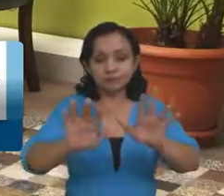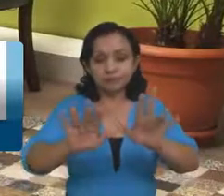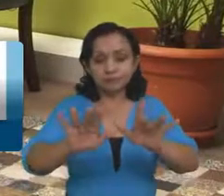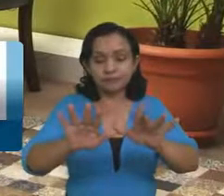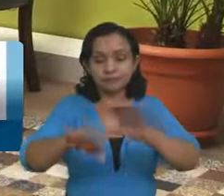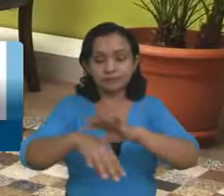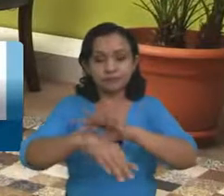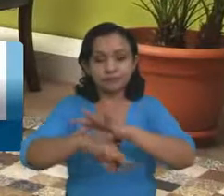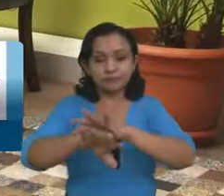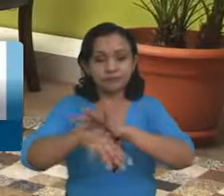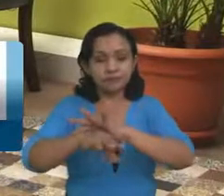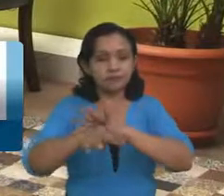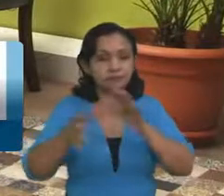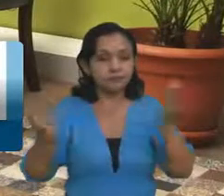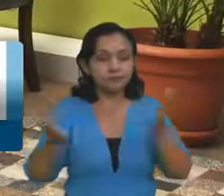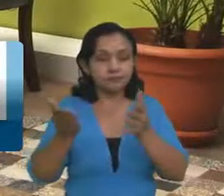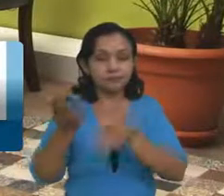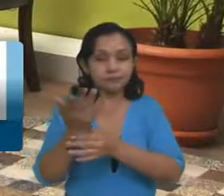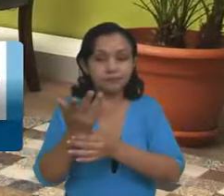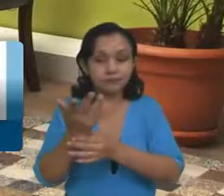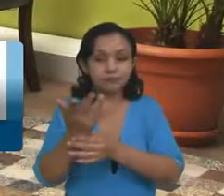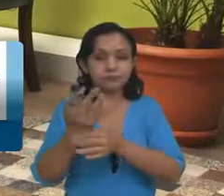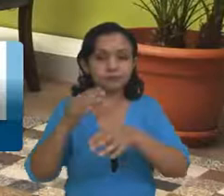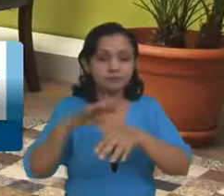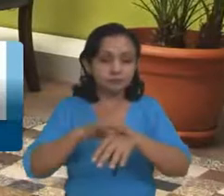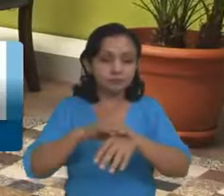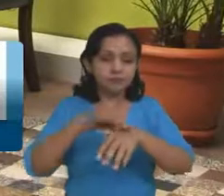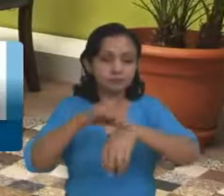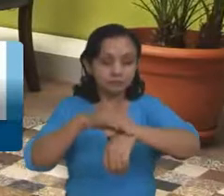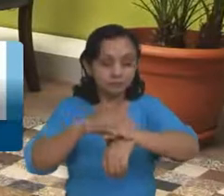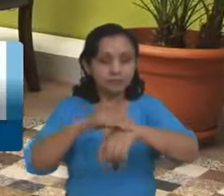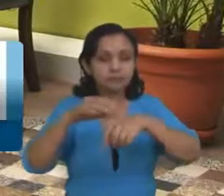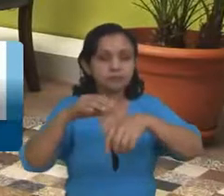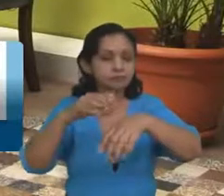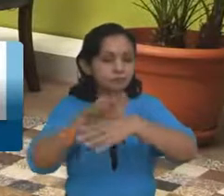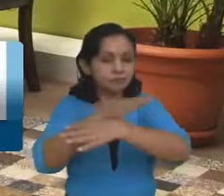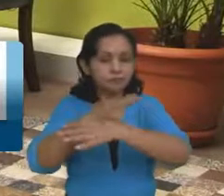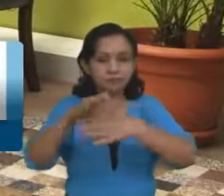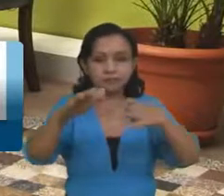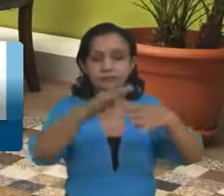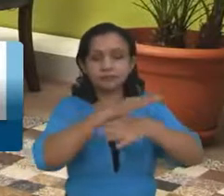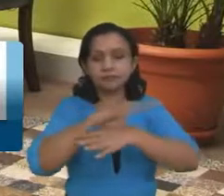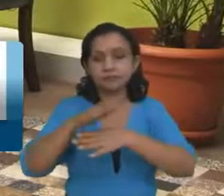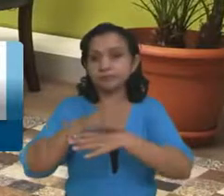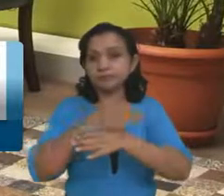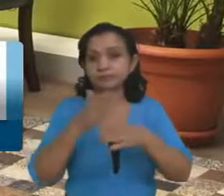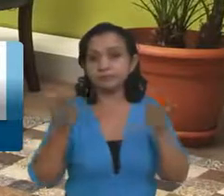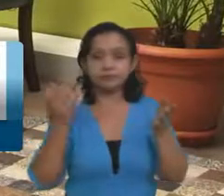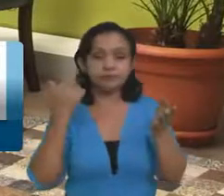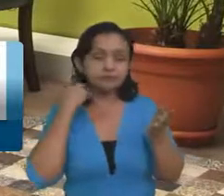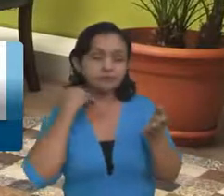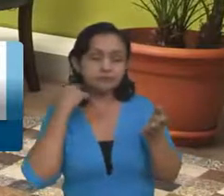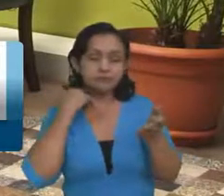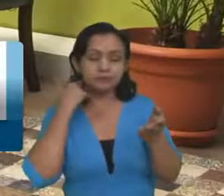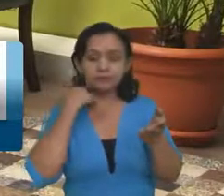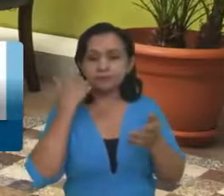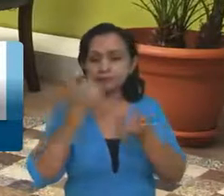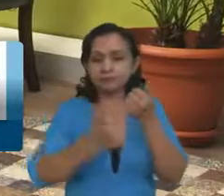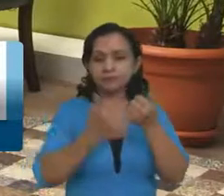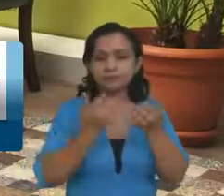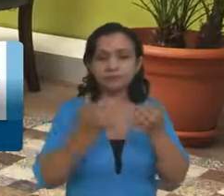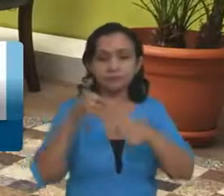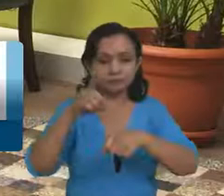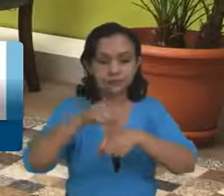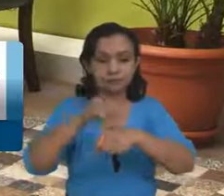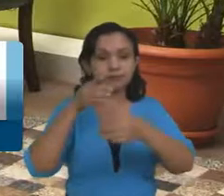sea, la tibia, la rodilla, el fémur, etcétera. ¿De acuerdo? Siempre hay historia de trauma. Doctor, vamos a